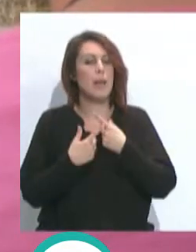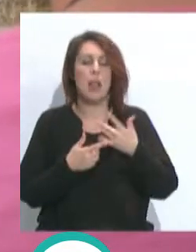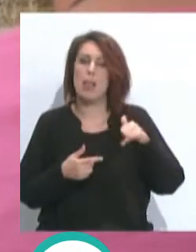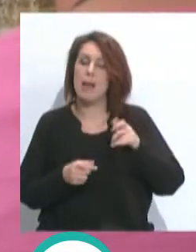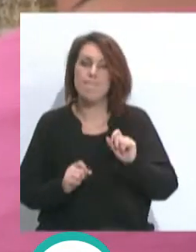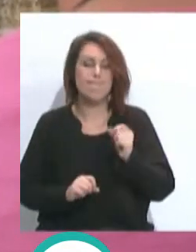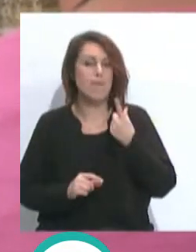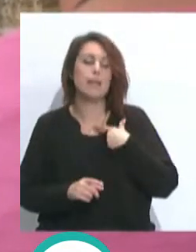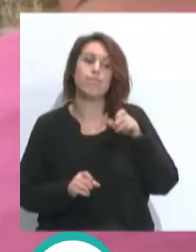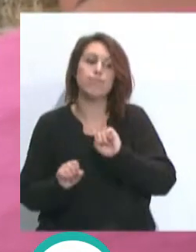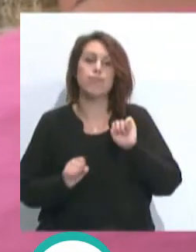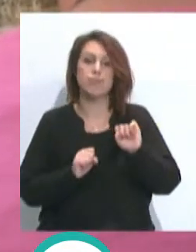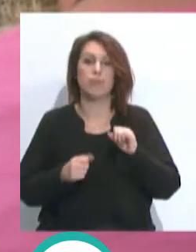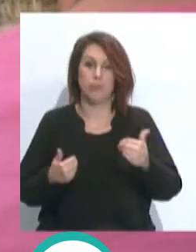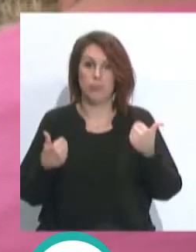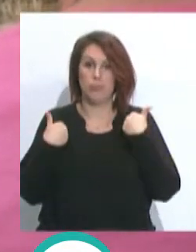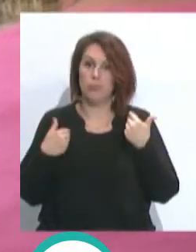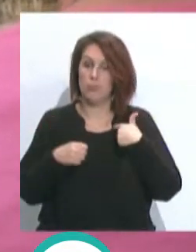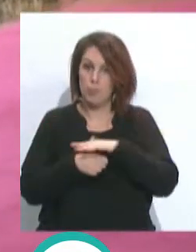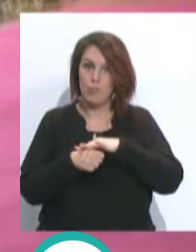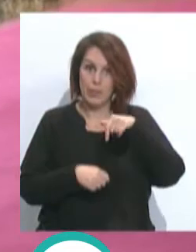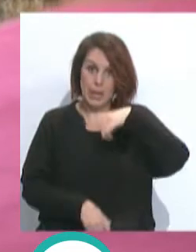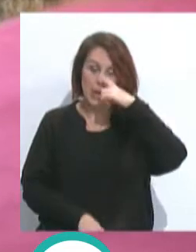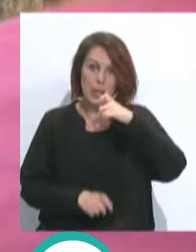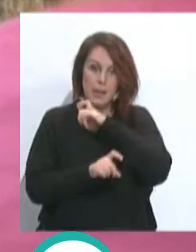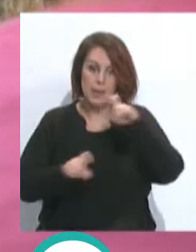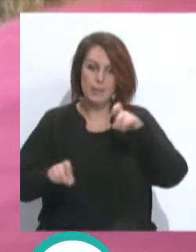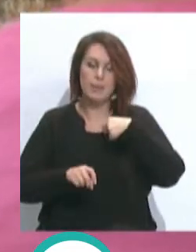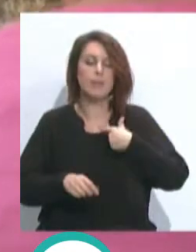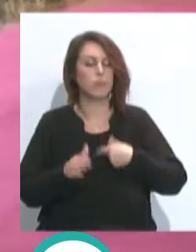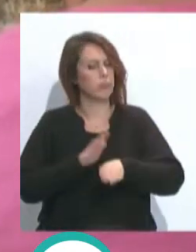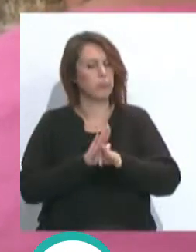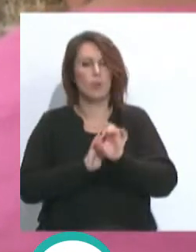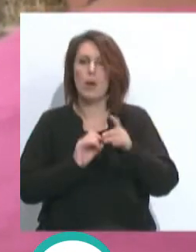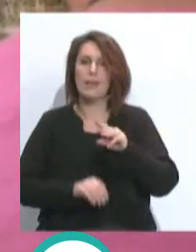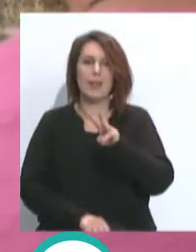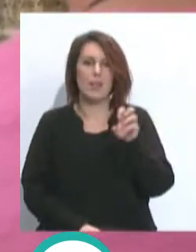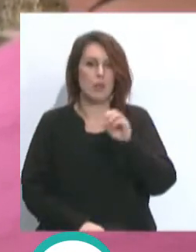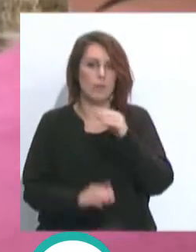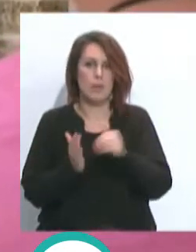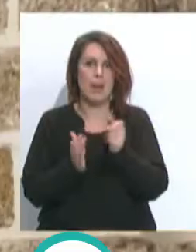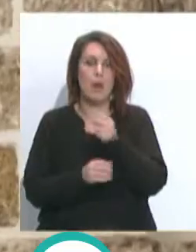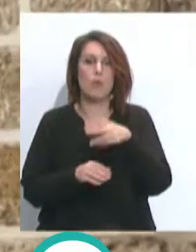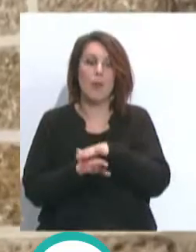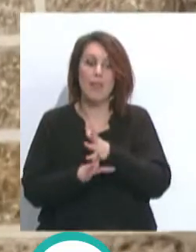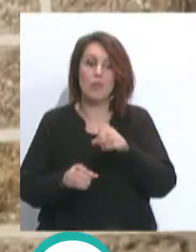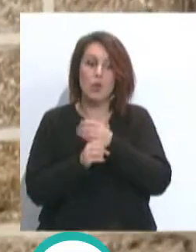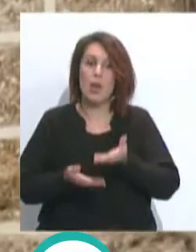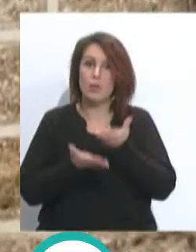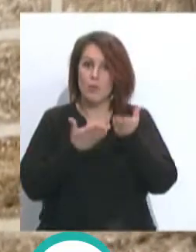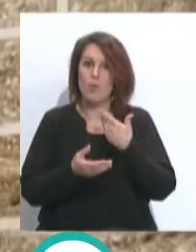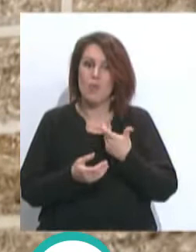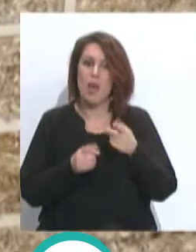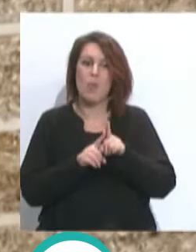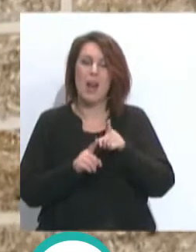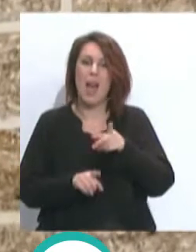vulnerables. El responsable provincial ha anunciado que este año se mantendrá la partida de 300.000 euros para este fondo de ayudas de suministros